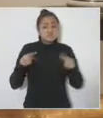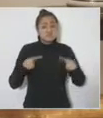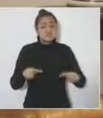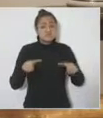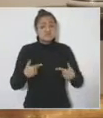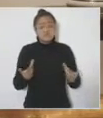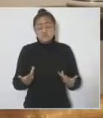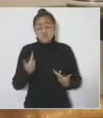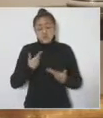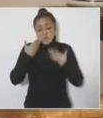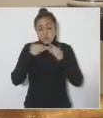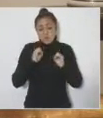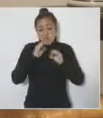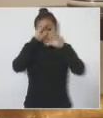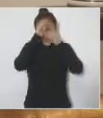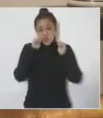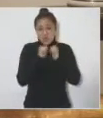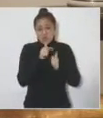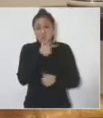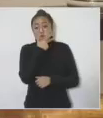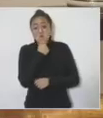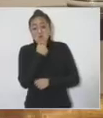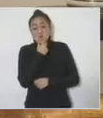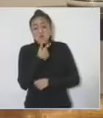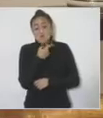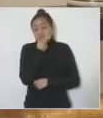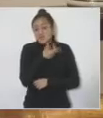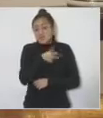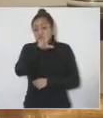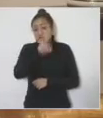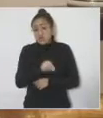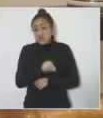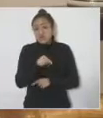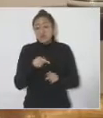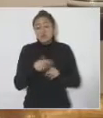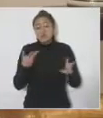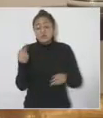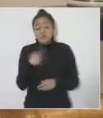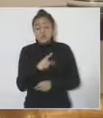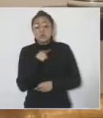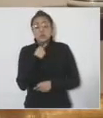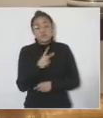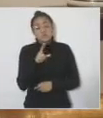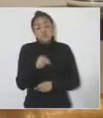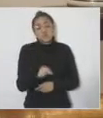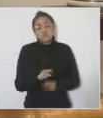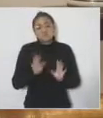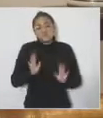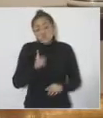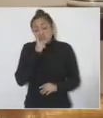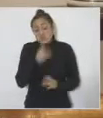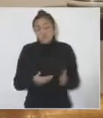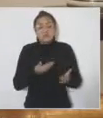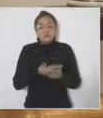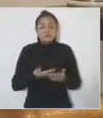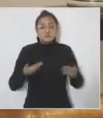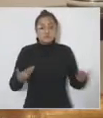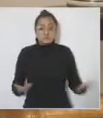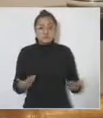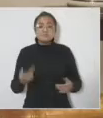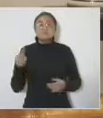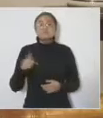ninguna ningún acuerdo cualquier ocasión y niega que sea su voz eso es lo que él presentó hoy será